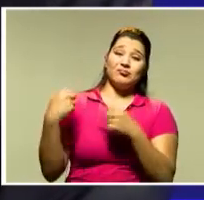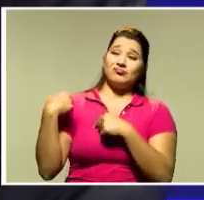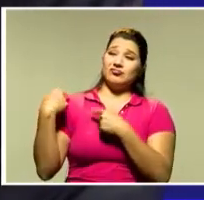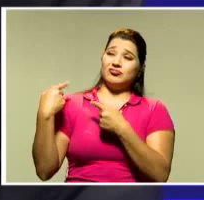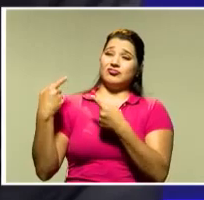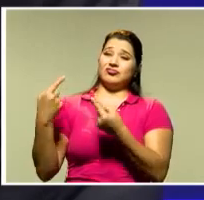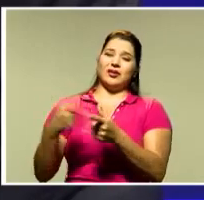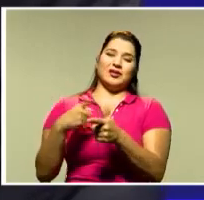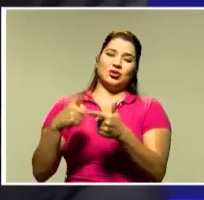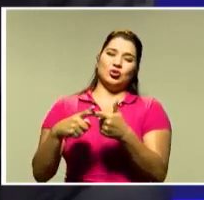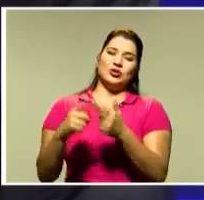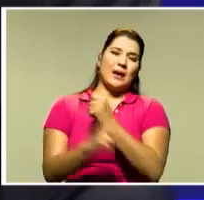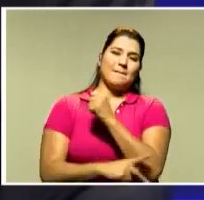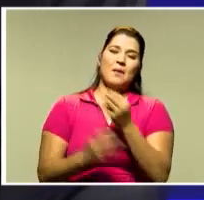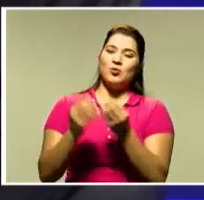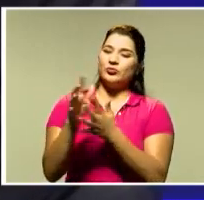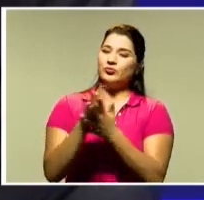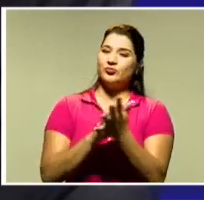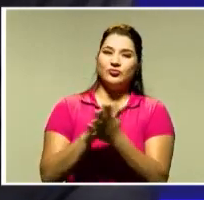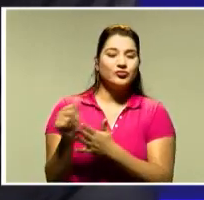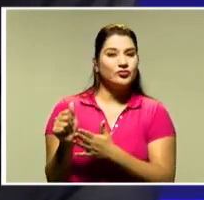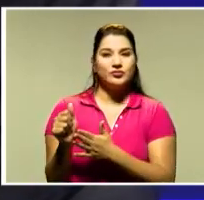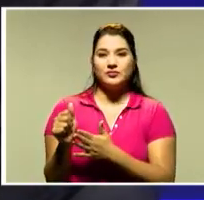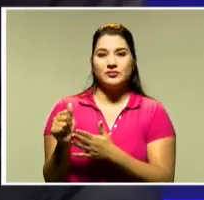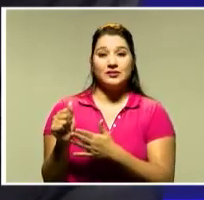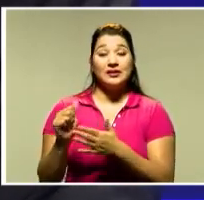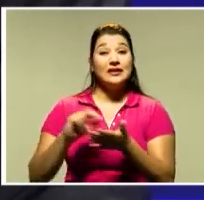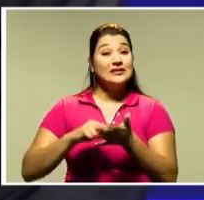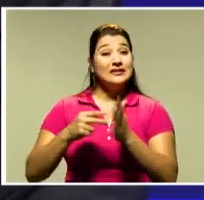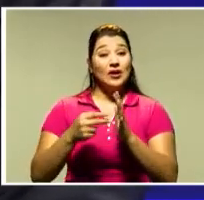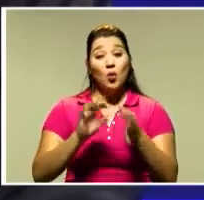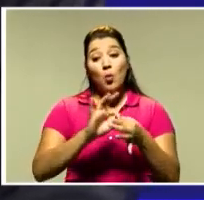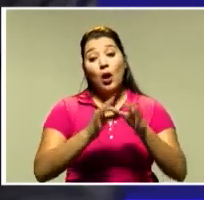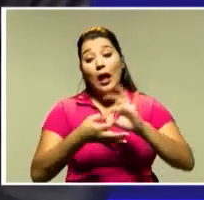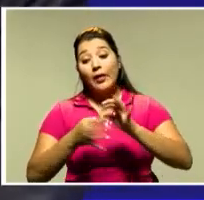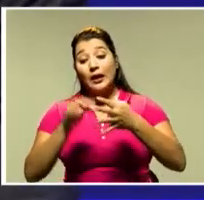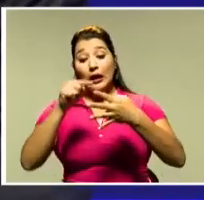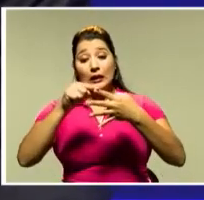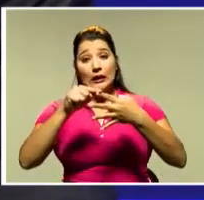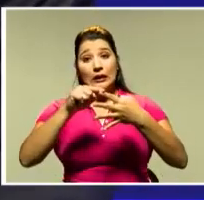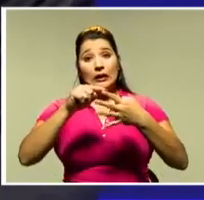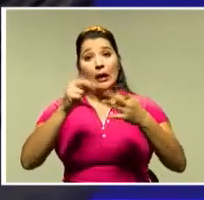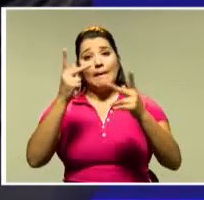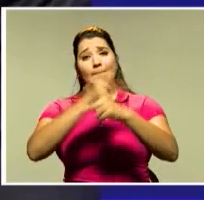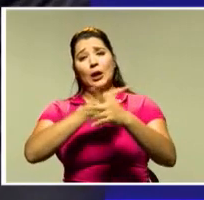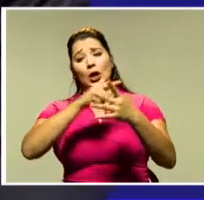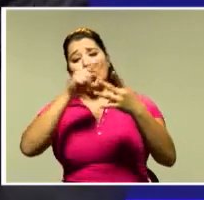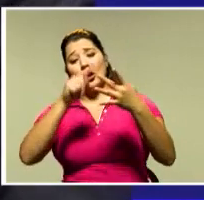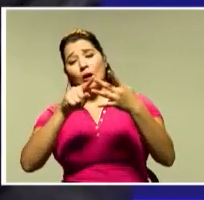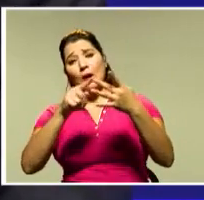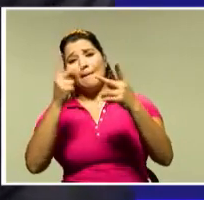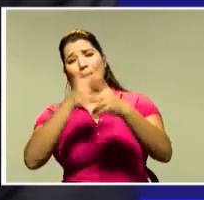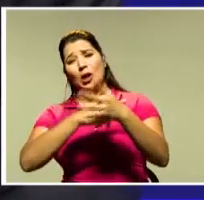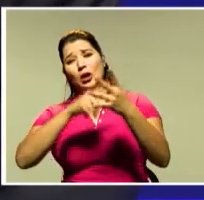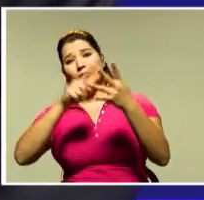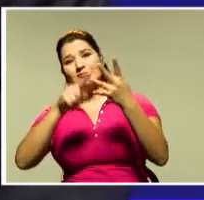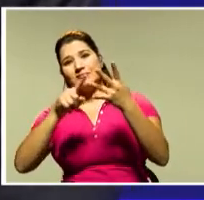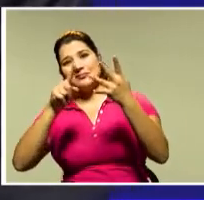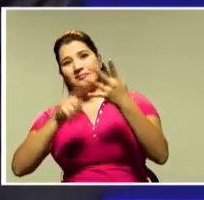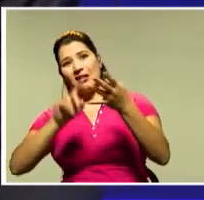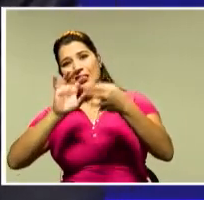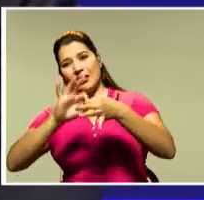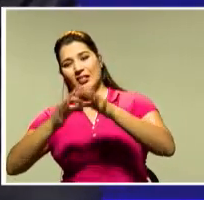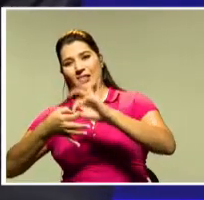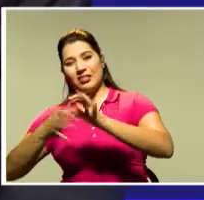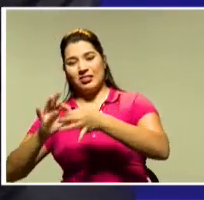más deteriorada que la que había en el gobierno de doña Laura. Es decir, es una reforma fiscal in extremis, tardía, cuando estábamos al